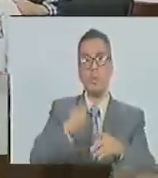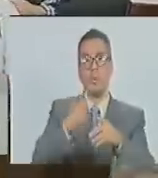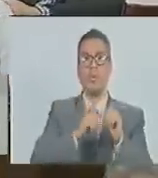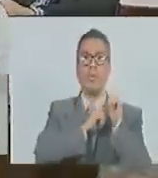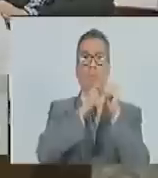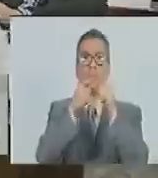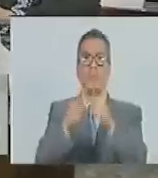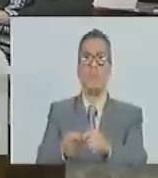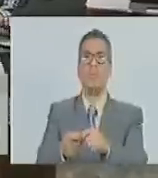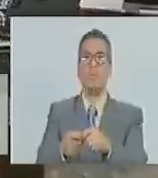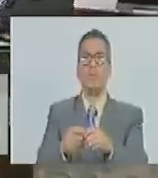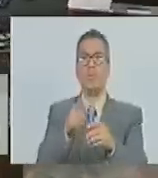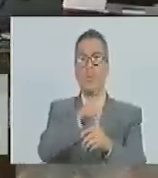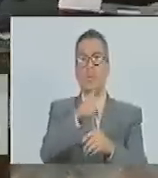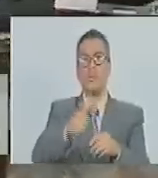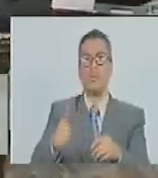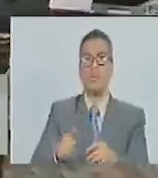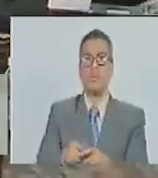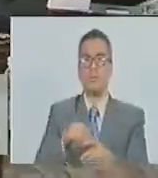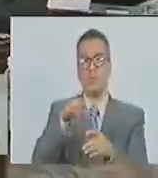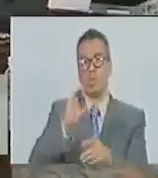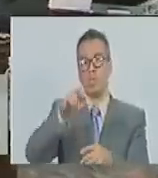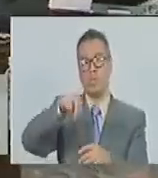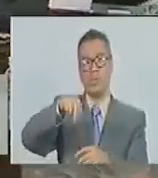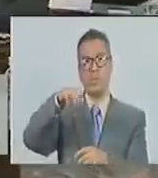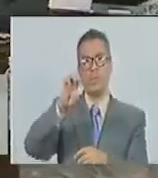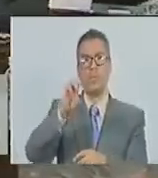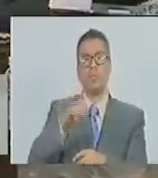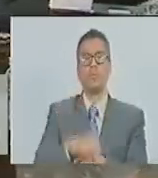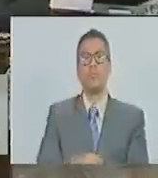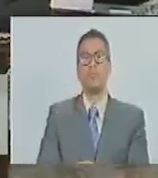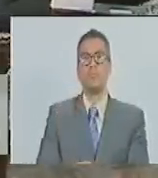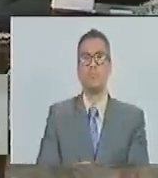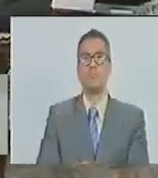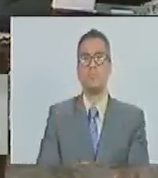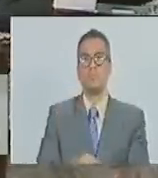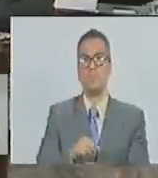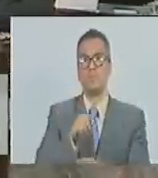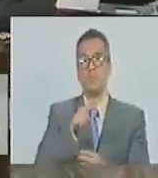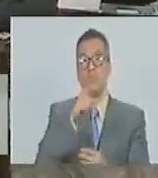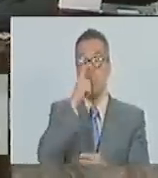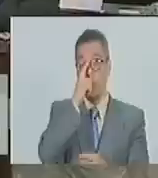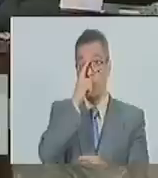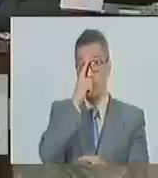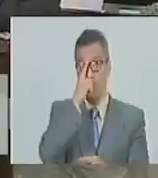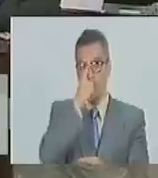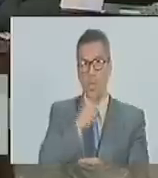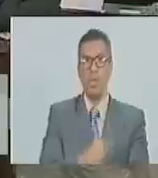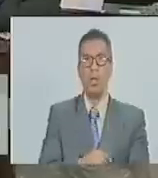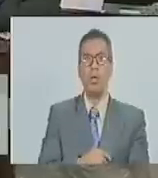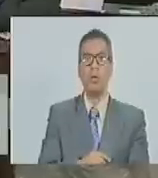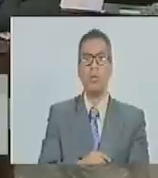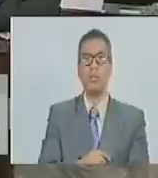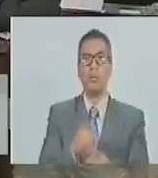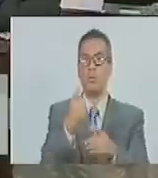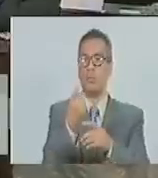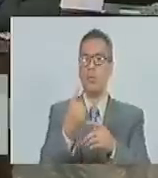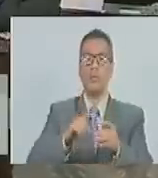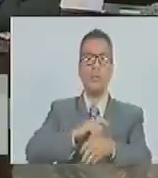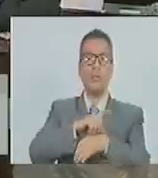designar rectores para el Consejo Nacional Electoral. Esta falta